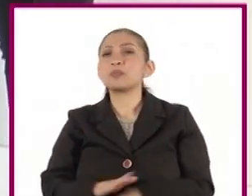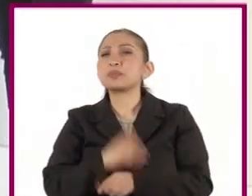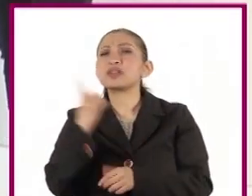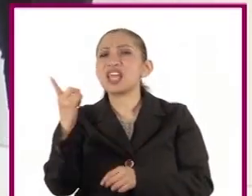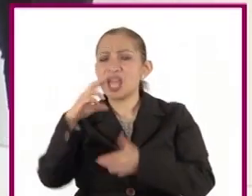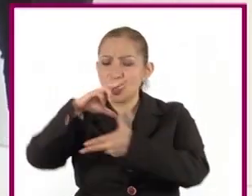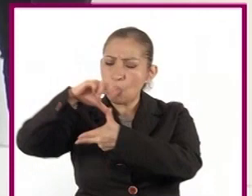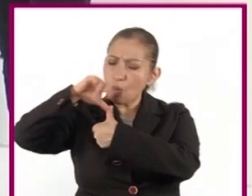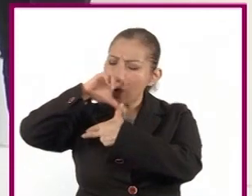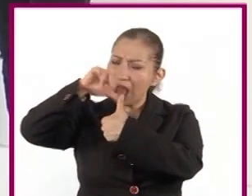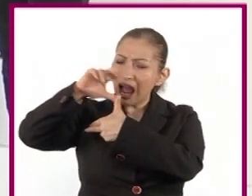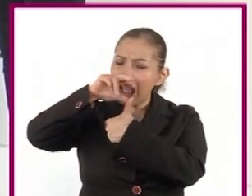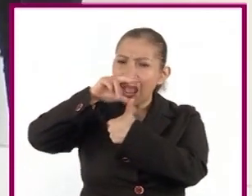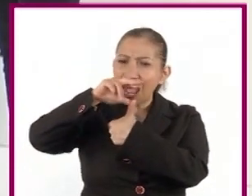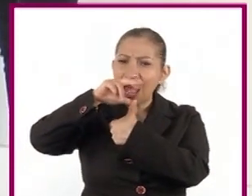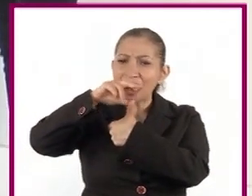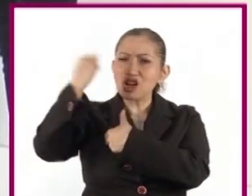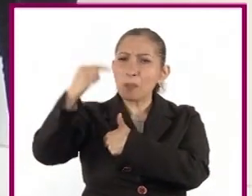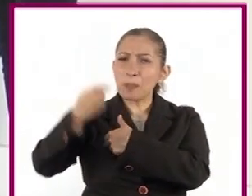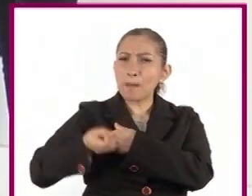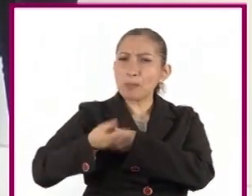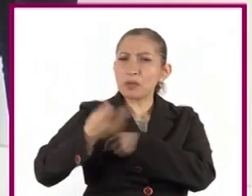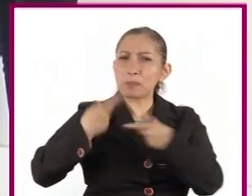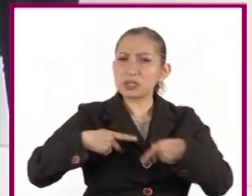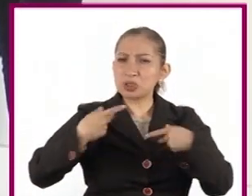los huracanes tienen nombre de personas?